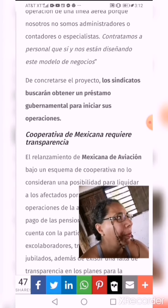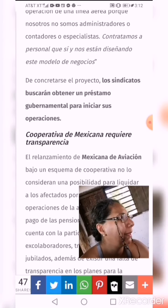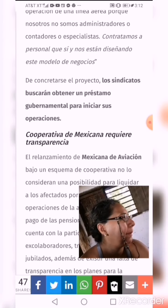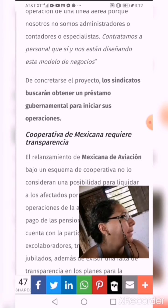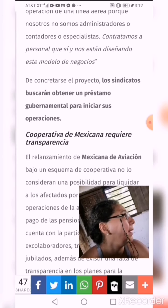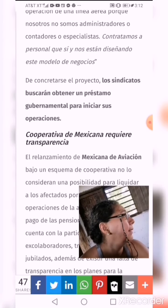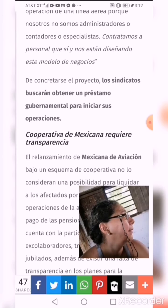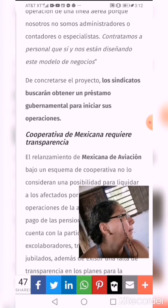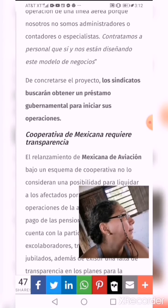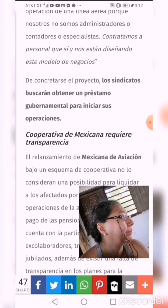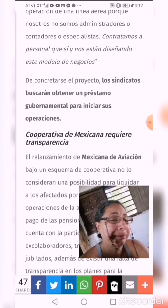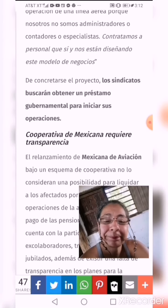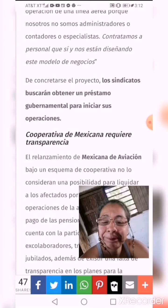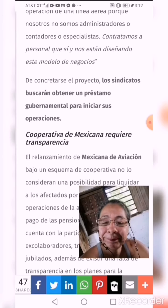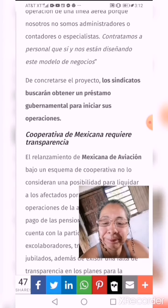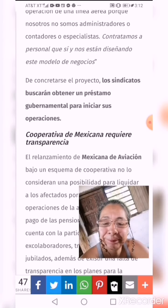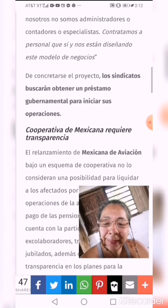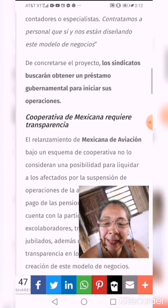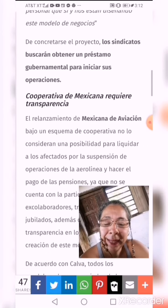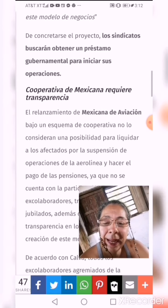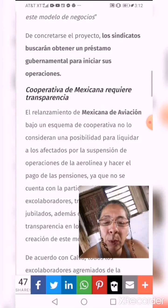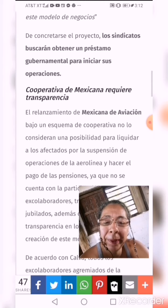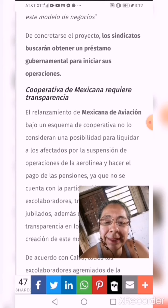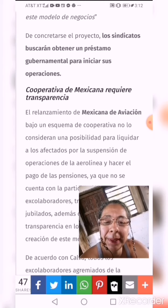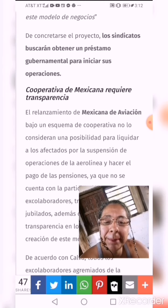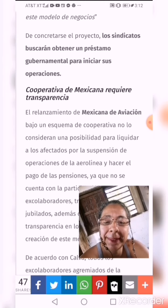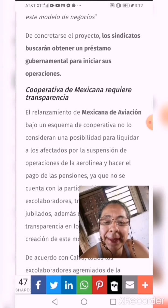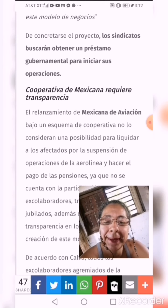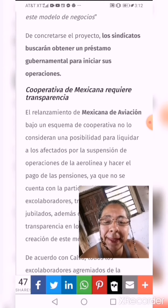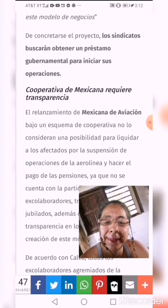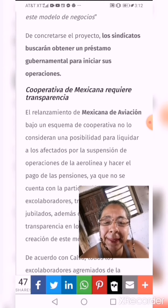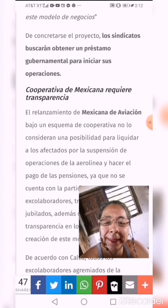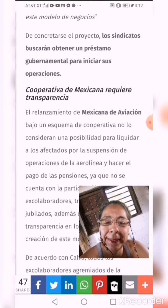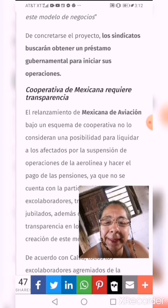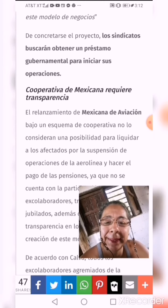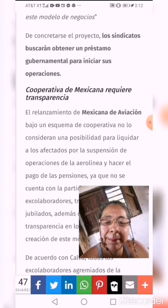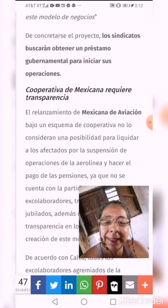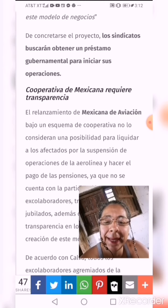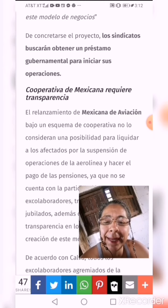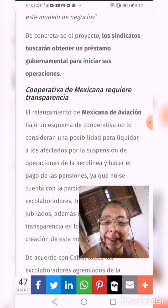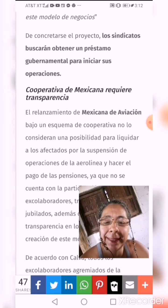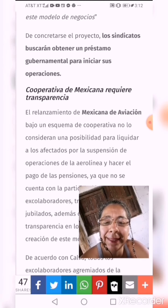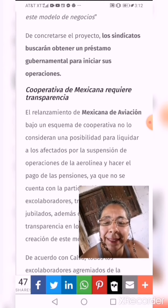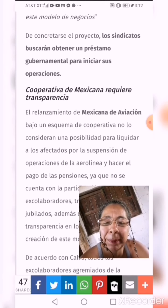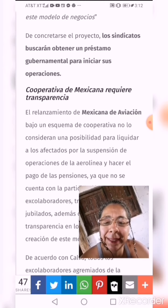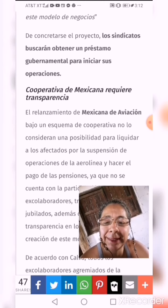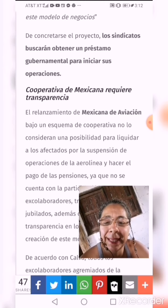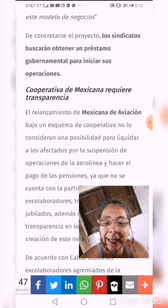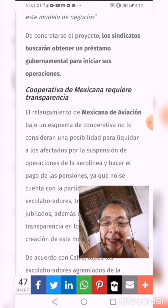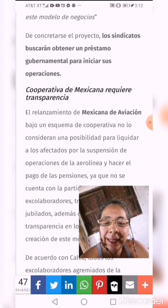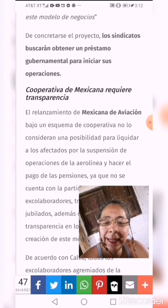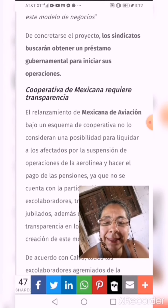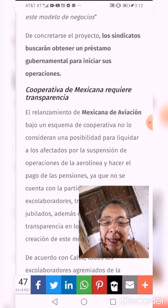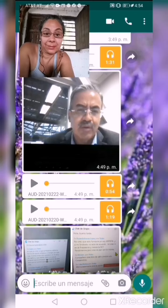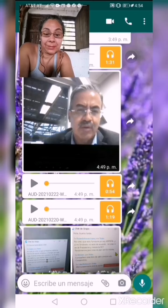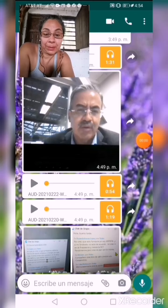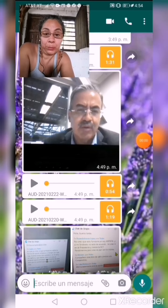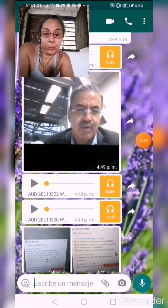préstamo gubernamental? La cooperativa de Mexicana requiere transparencia.